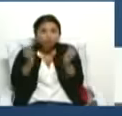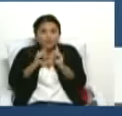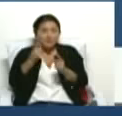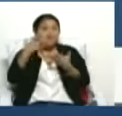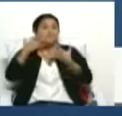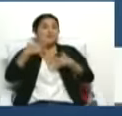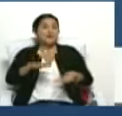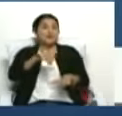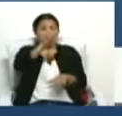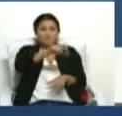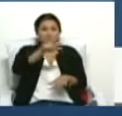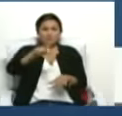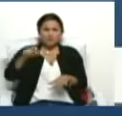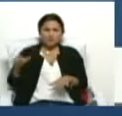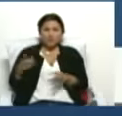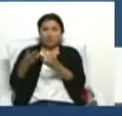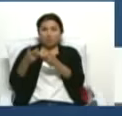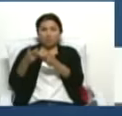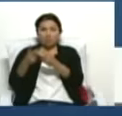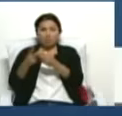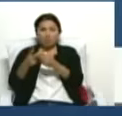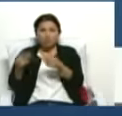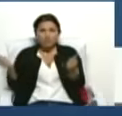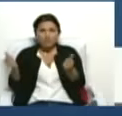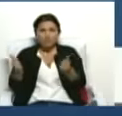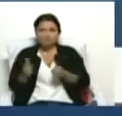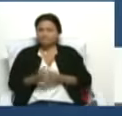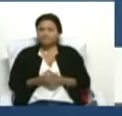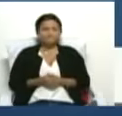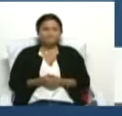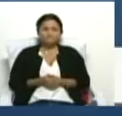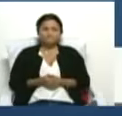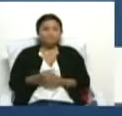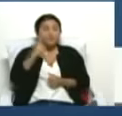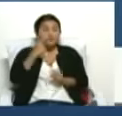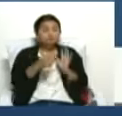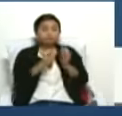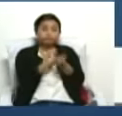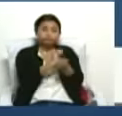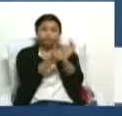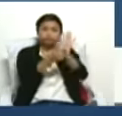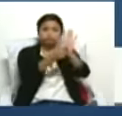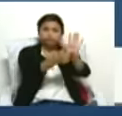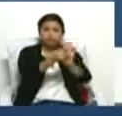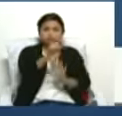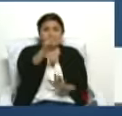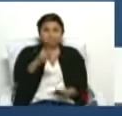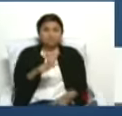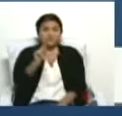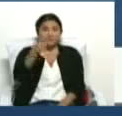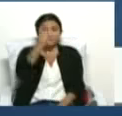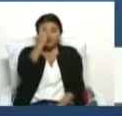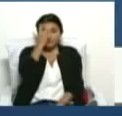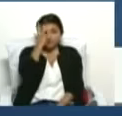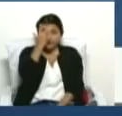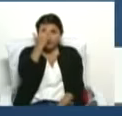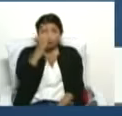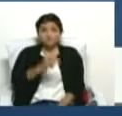presuntamente estaban desaparecidas todas estas personas. No, fueron presentadas el mismo día primero de febrero,